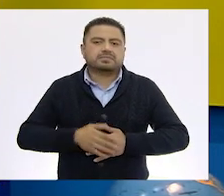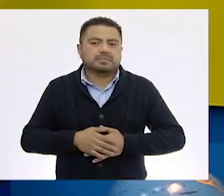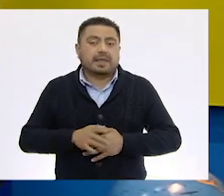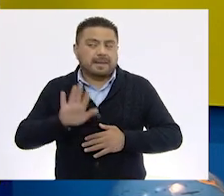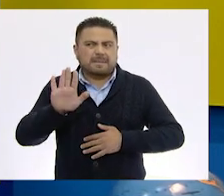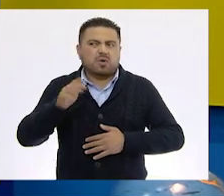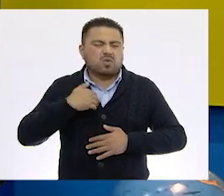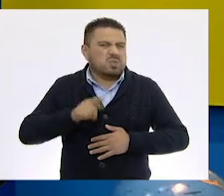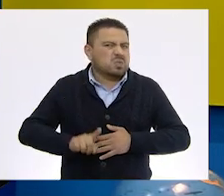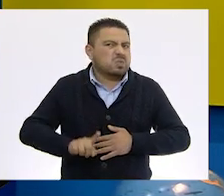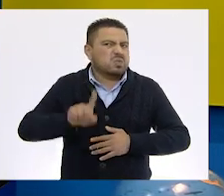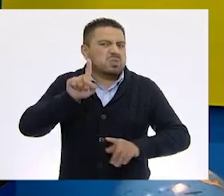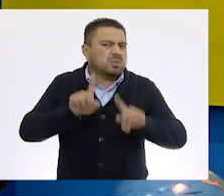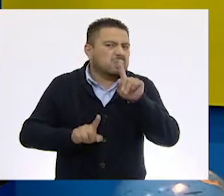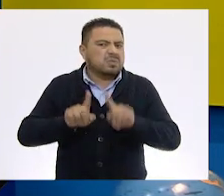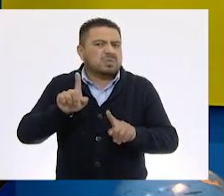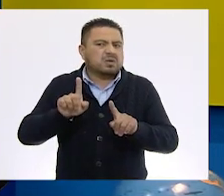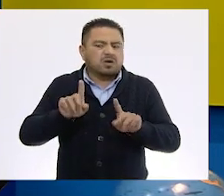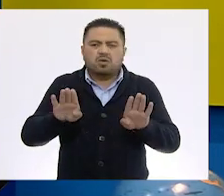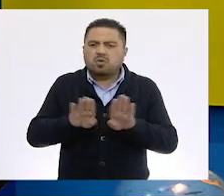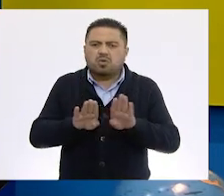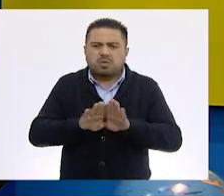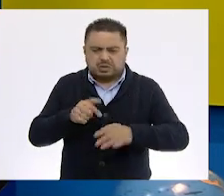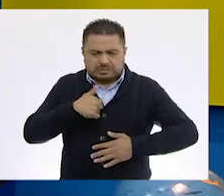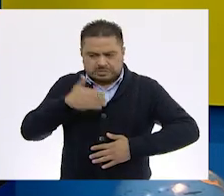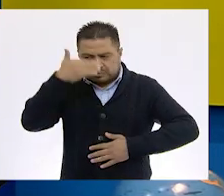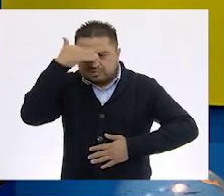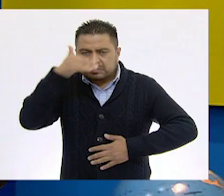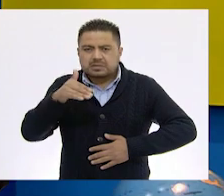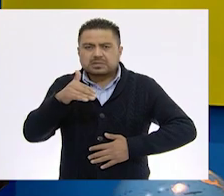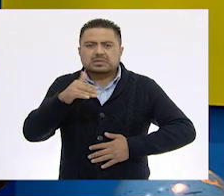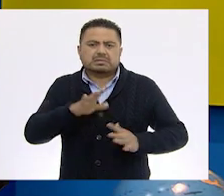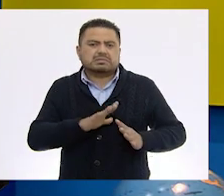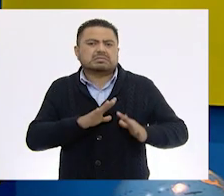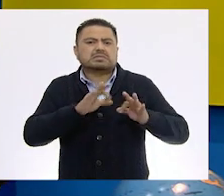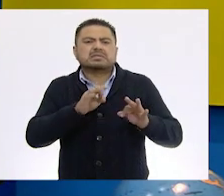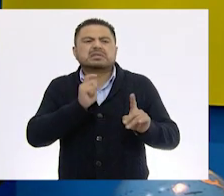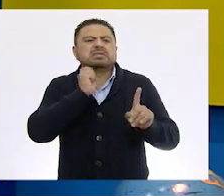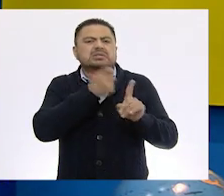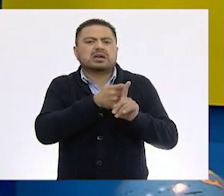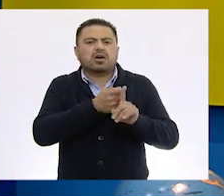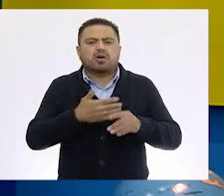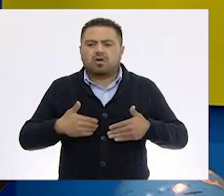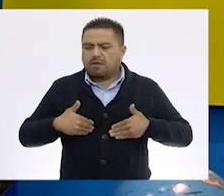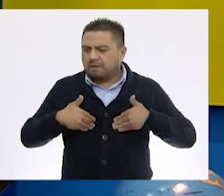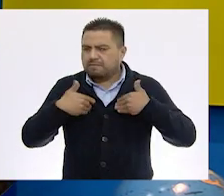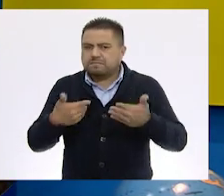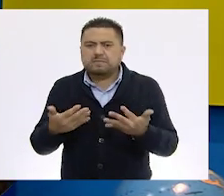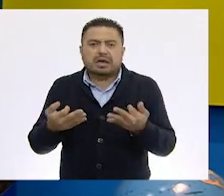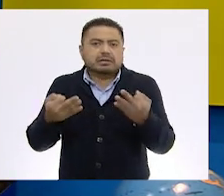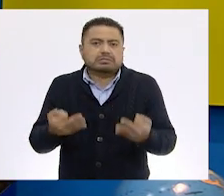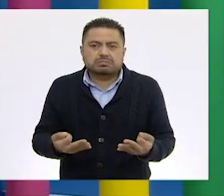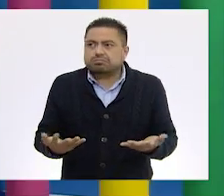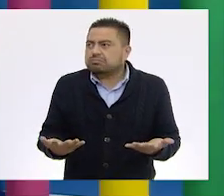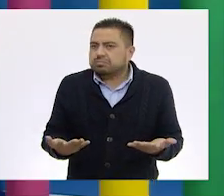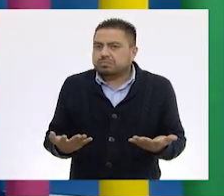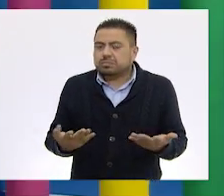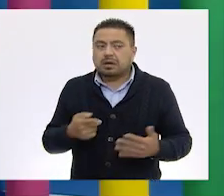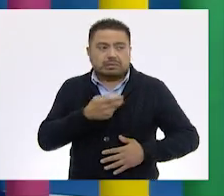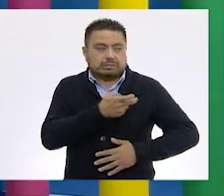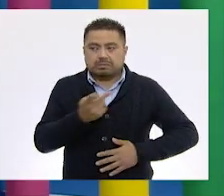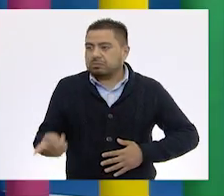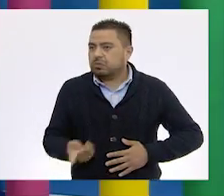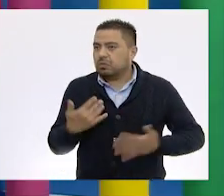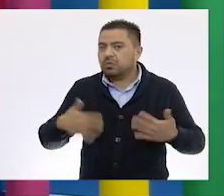me queda una duda. ¿Y cómo sabemos que las fuentes son fuentes confiables? Sí, es una muy buena